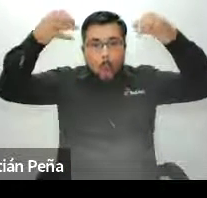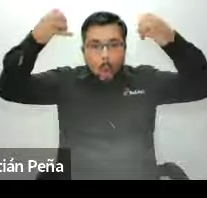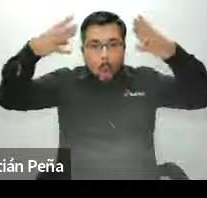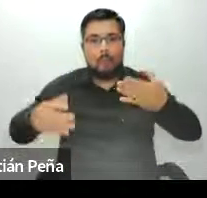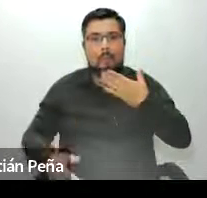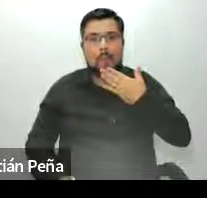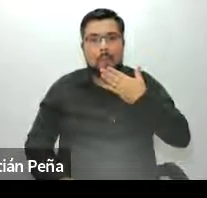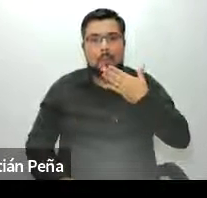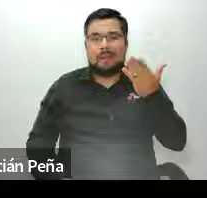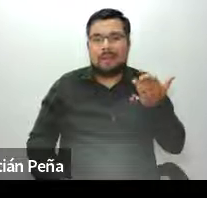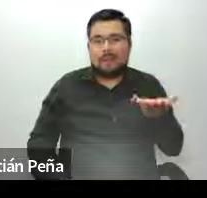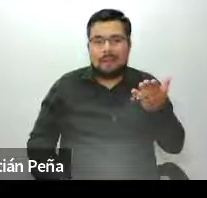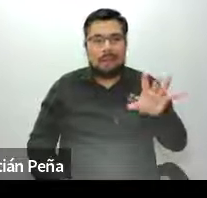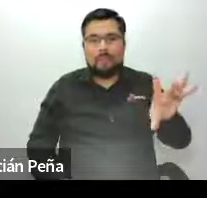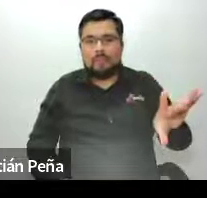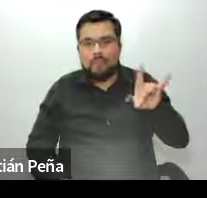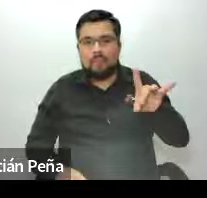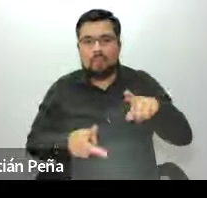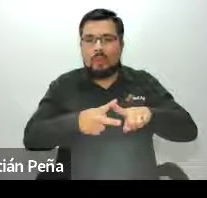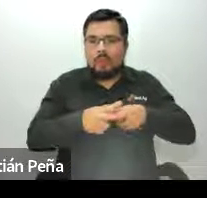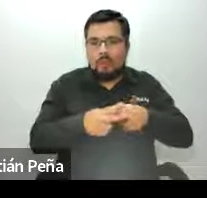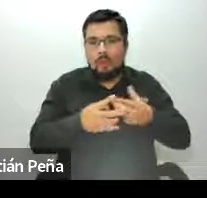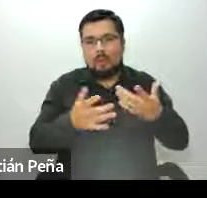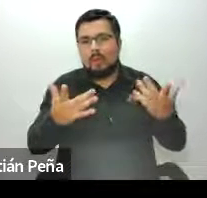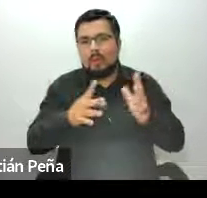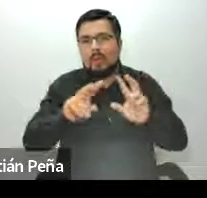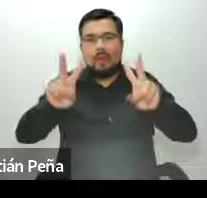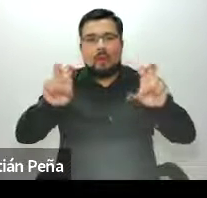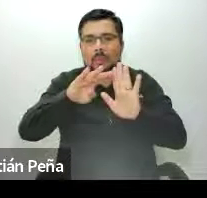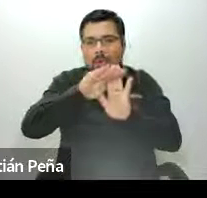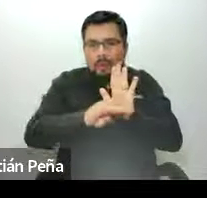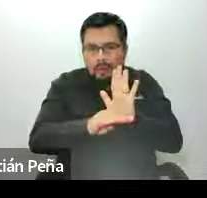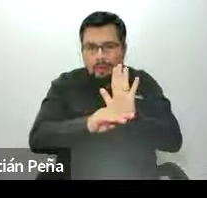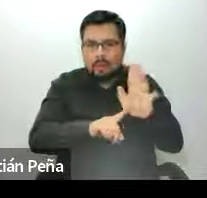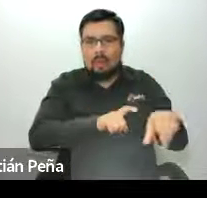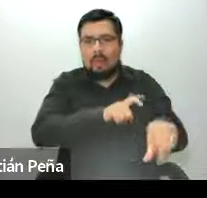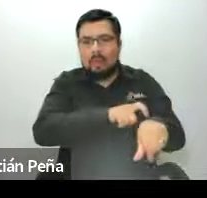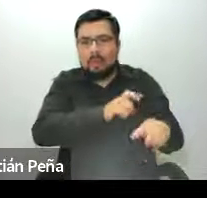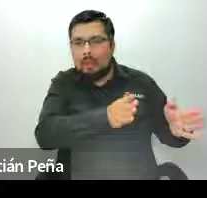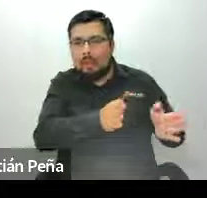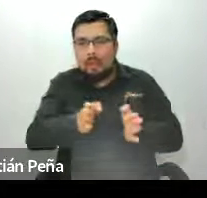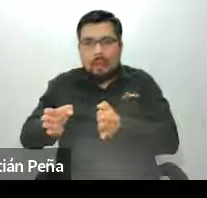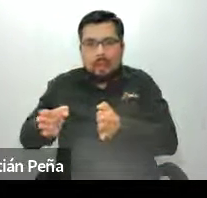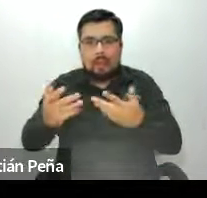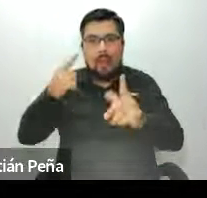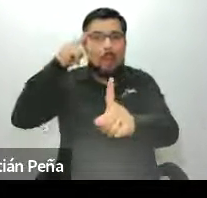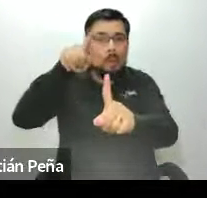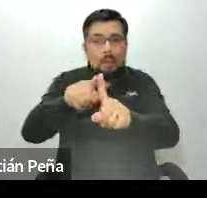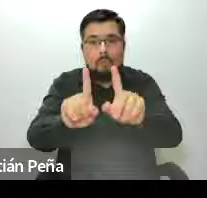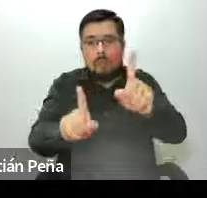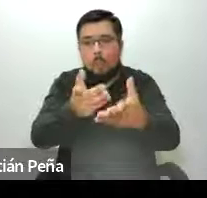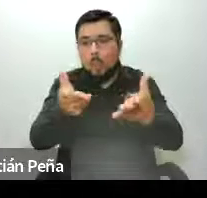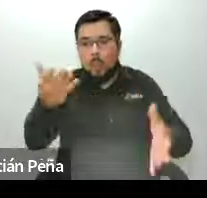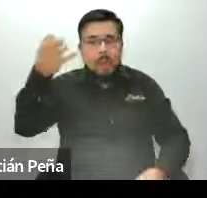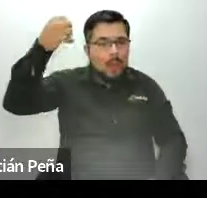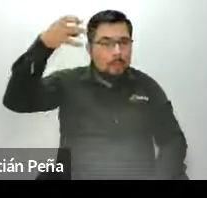recurre como instrumento al criterio de temporalización de algunos objetivos de aprendizaje, em, y que en